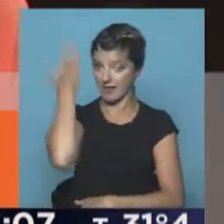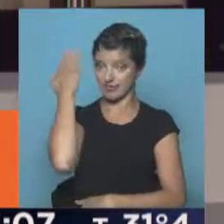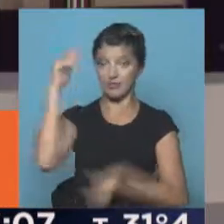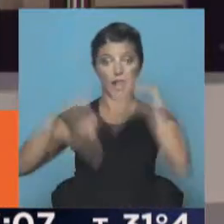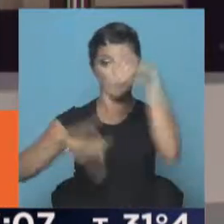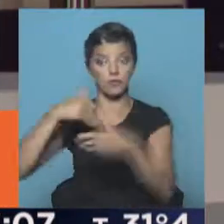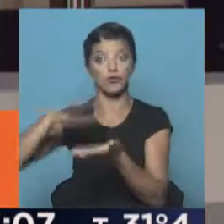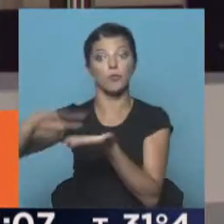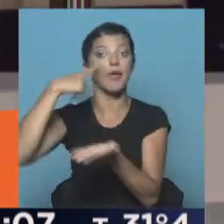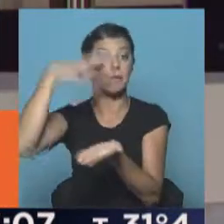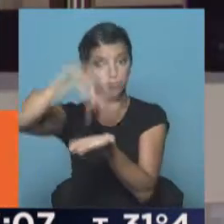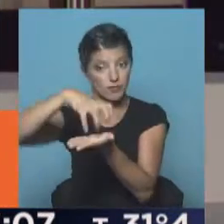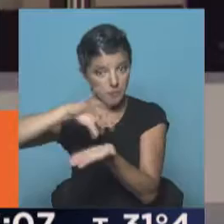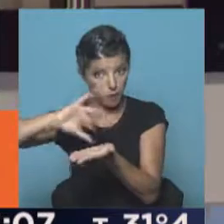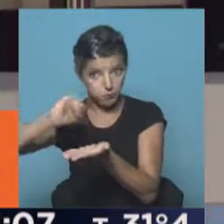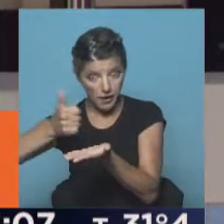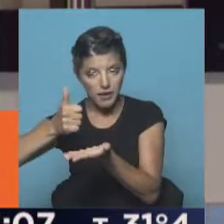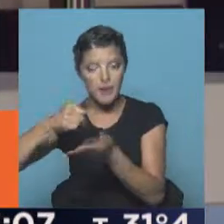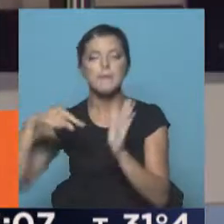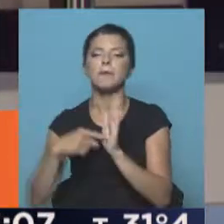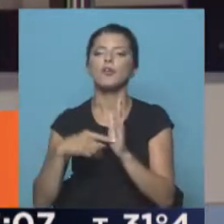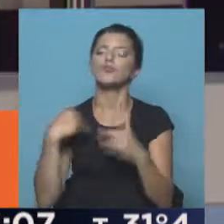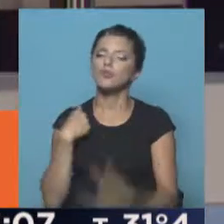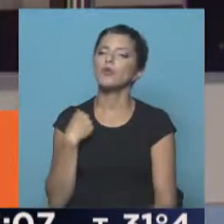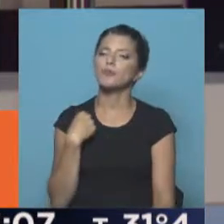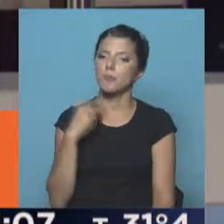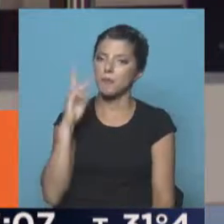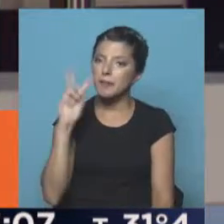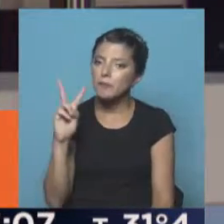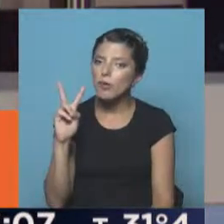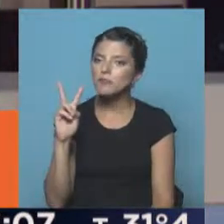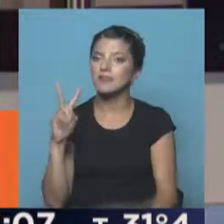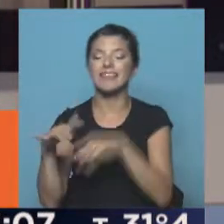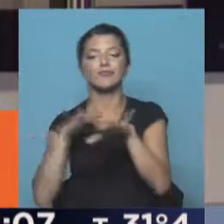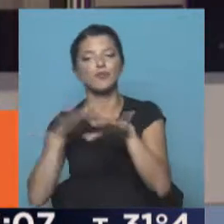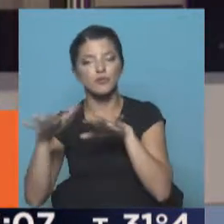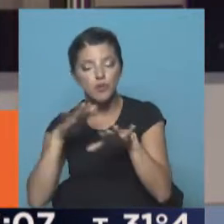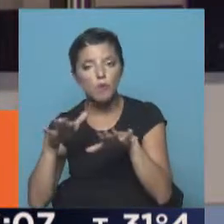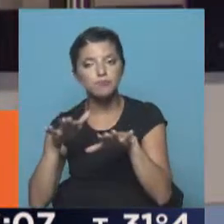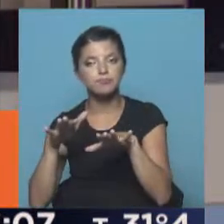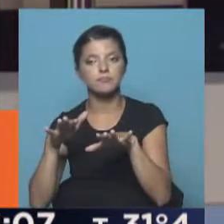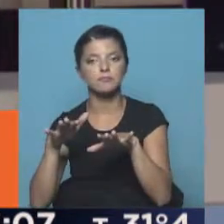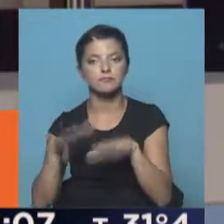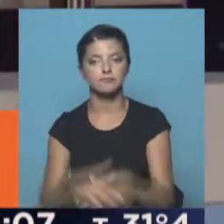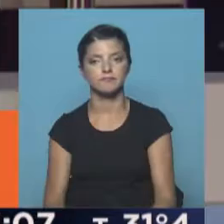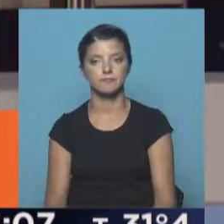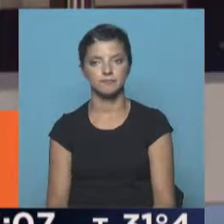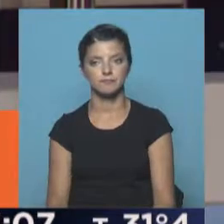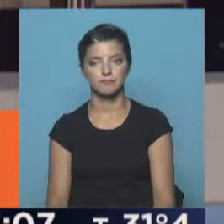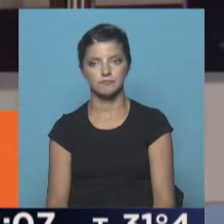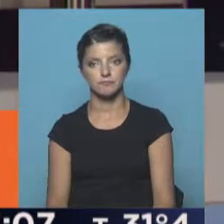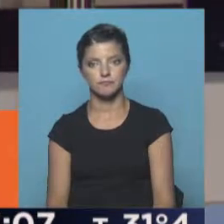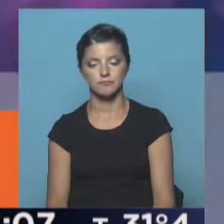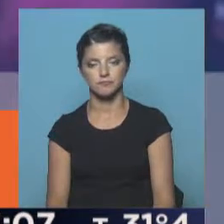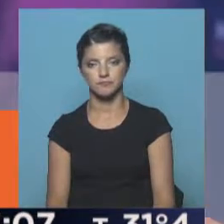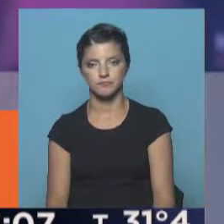uno lee, por ejemplo, es que la gestión en Roma deja bastante que desear. Y sin embargo no parece que eso estuviera